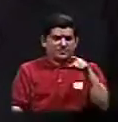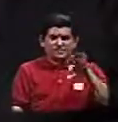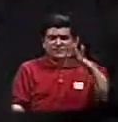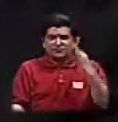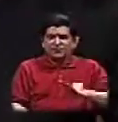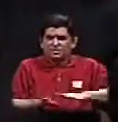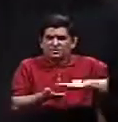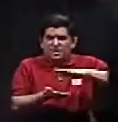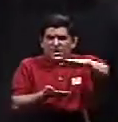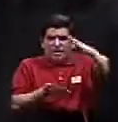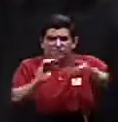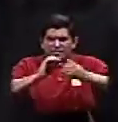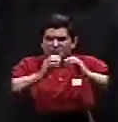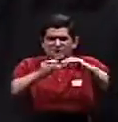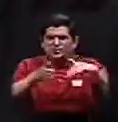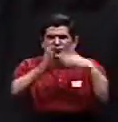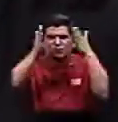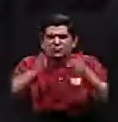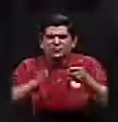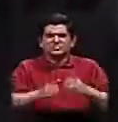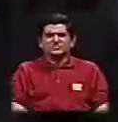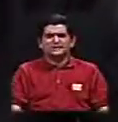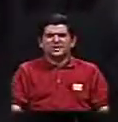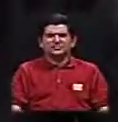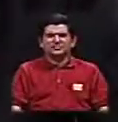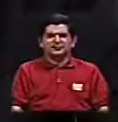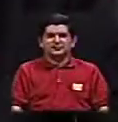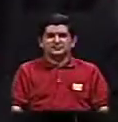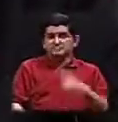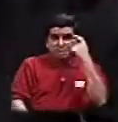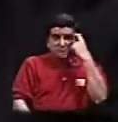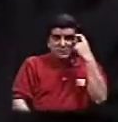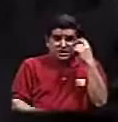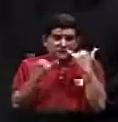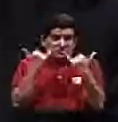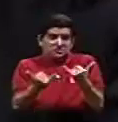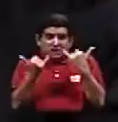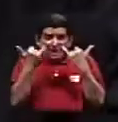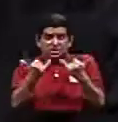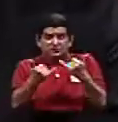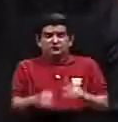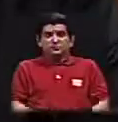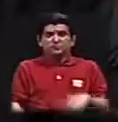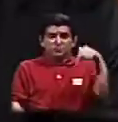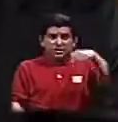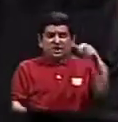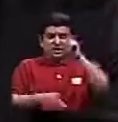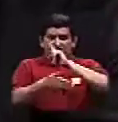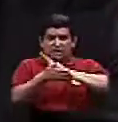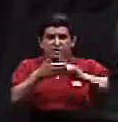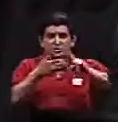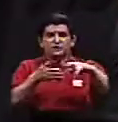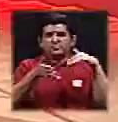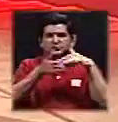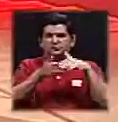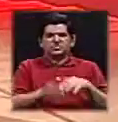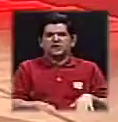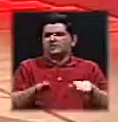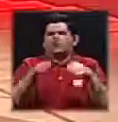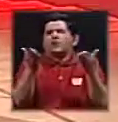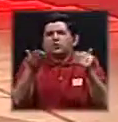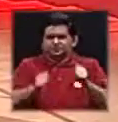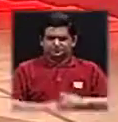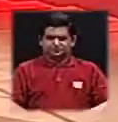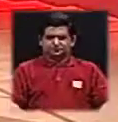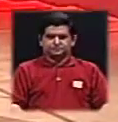aumentar esa cantidad de estudiantes que actualmente hacen uso de los servicios de la universidad. Bueno,